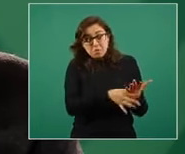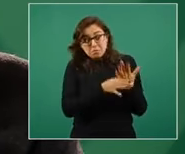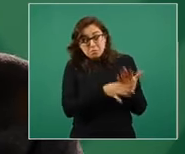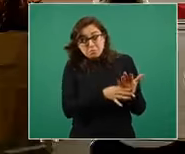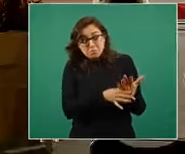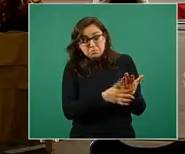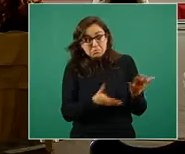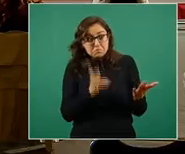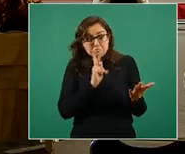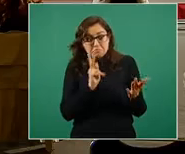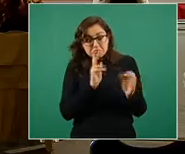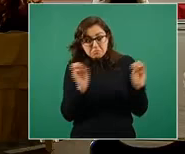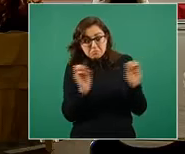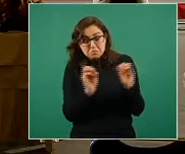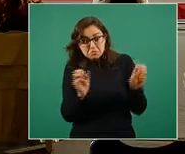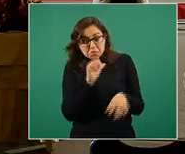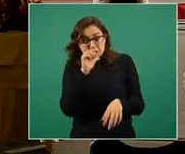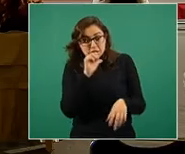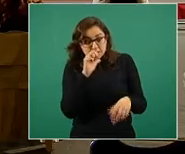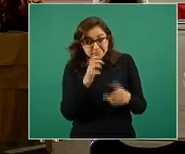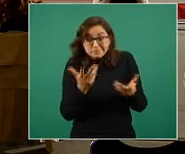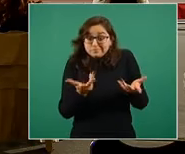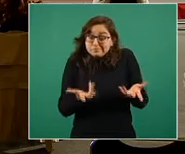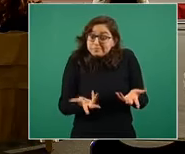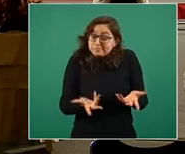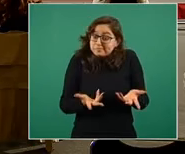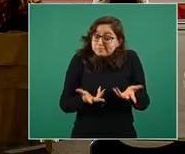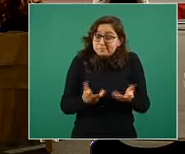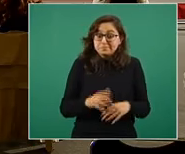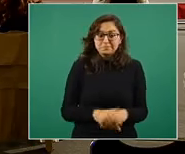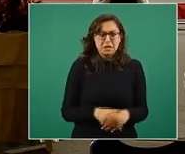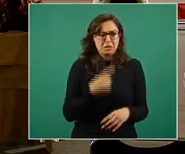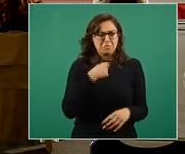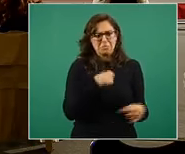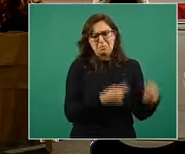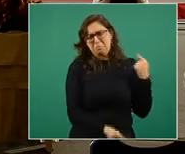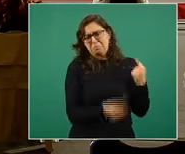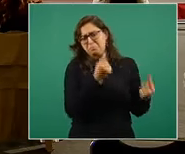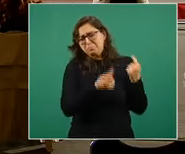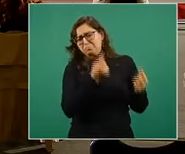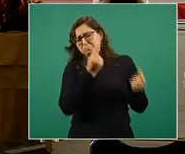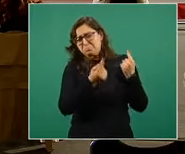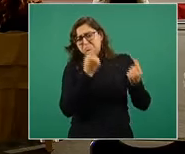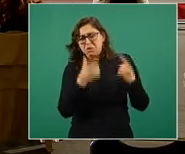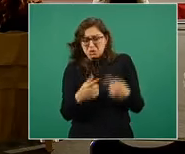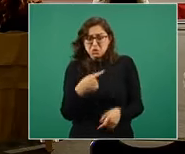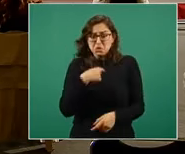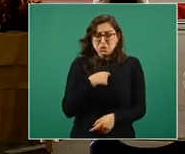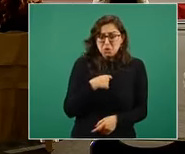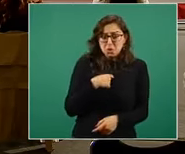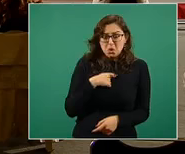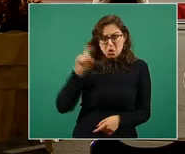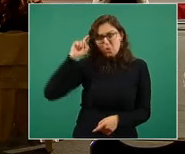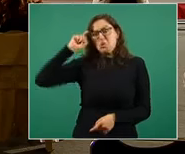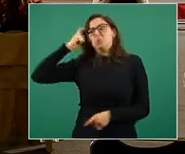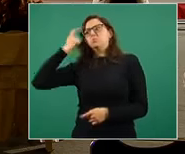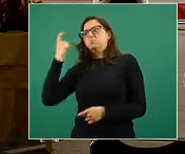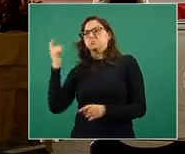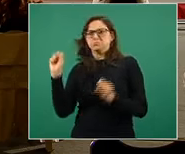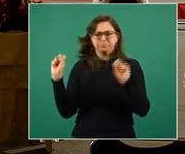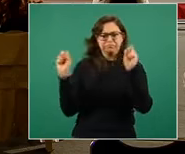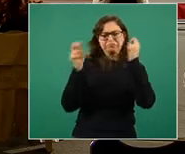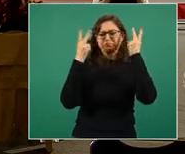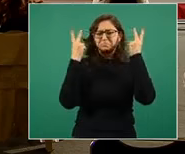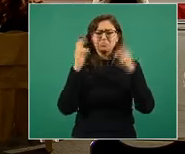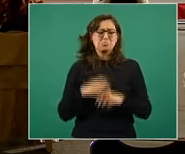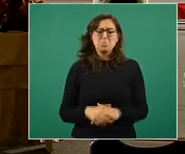Respeto completamente la opinión, no me ofendo si alguien me dice cosas semejantes, me han dicho ya demasiadas cosas y no me ofendo en absoluto.